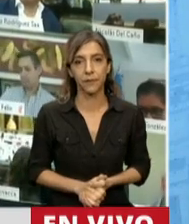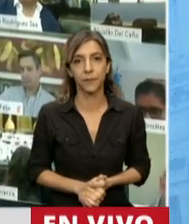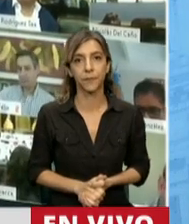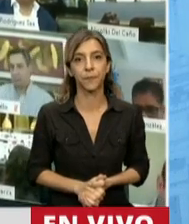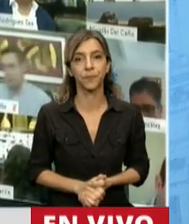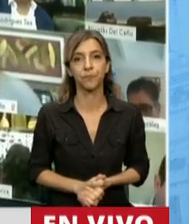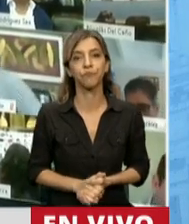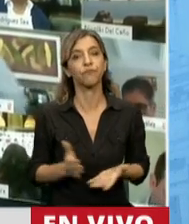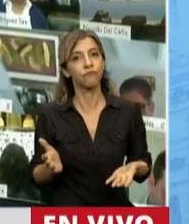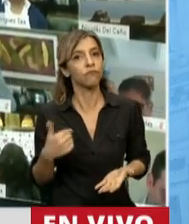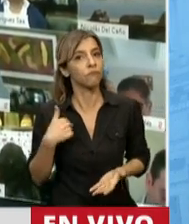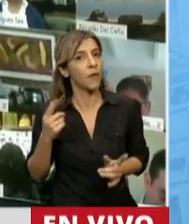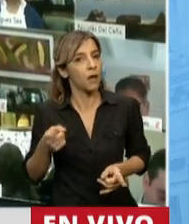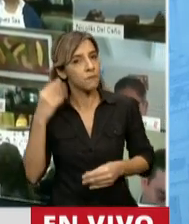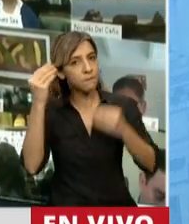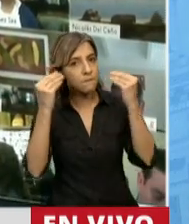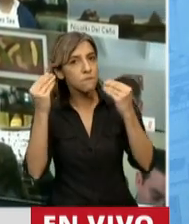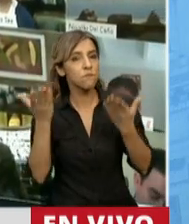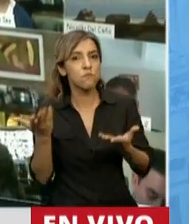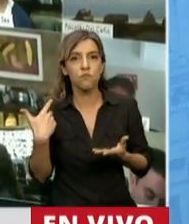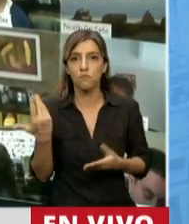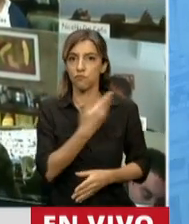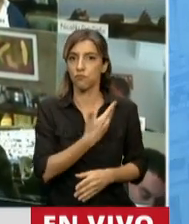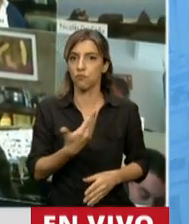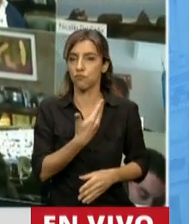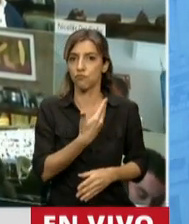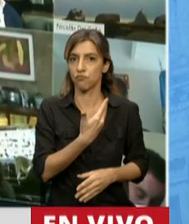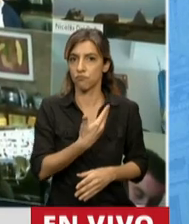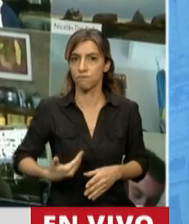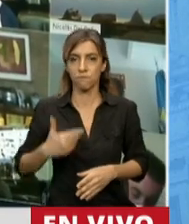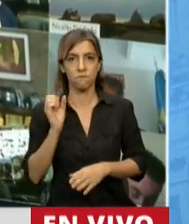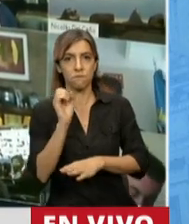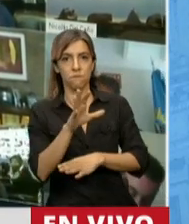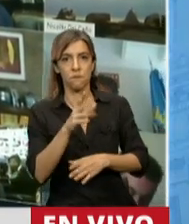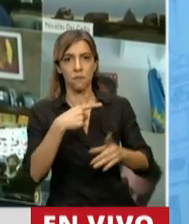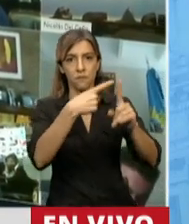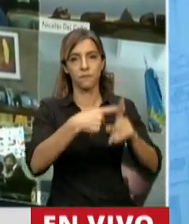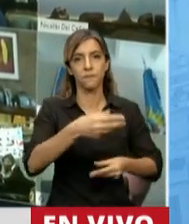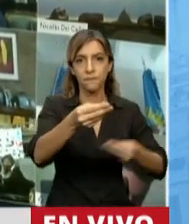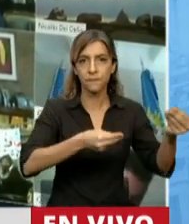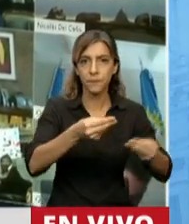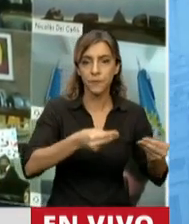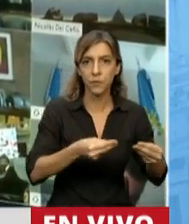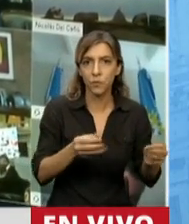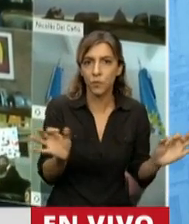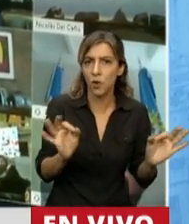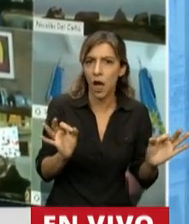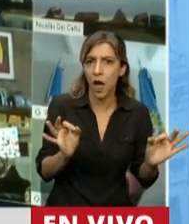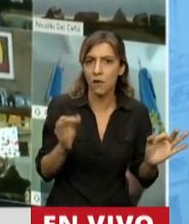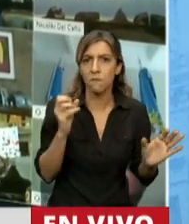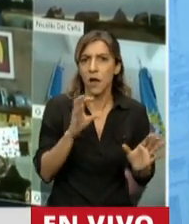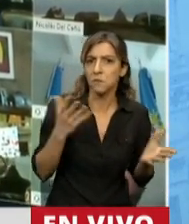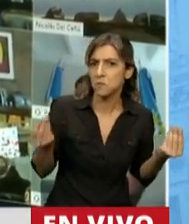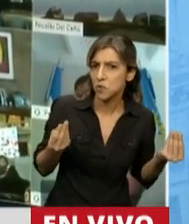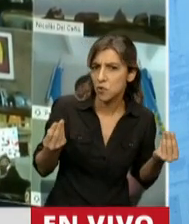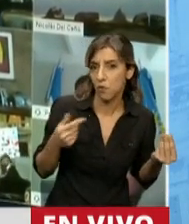intentado convertir a este Congreso, al no enviarnos el presupuesto, en nuestra función de auditor del mismo, en una simple